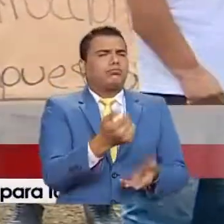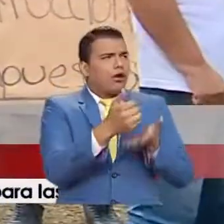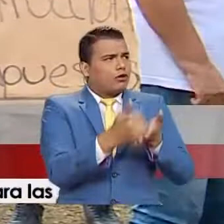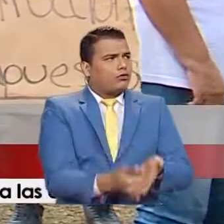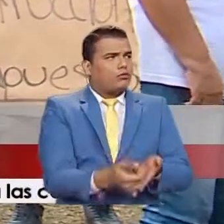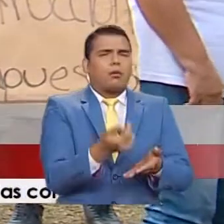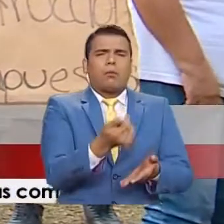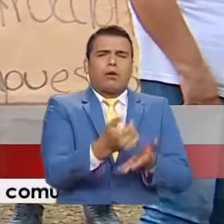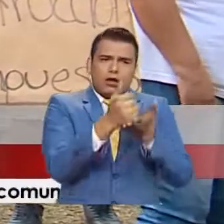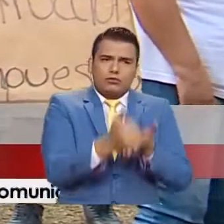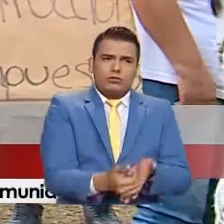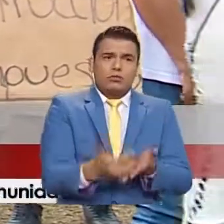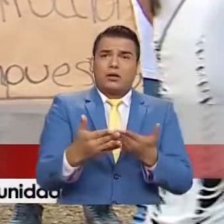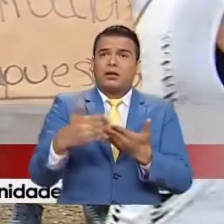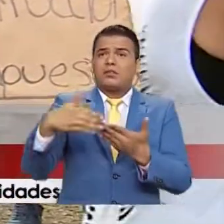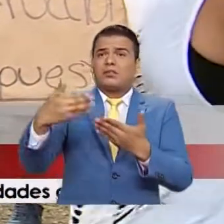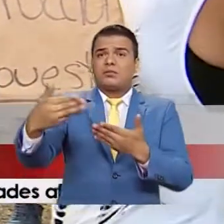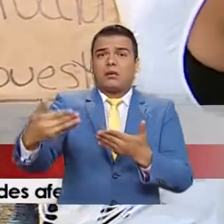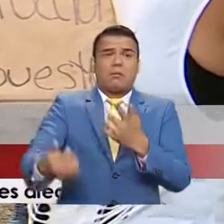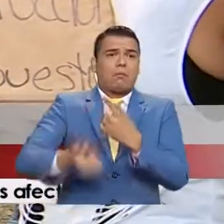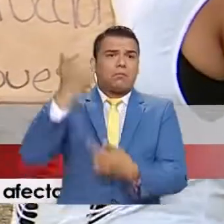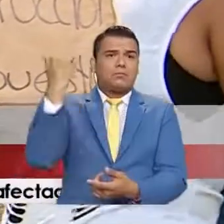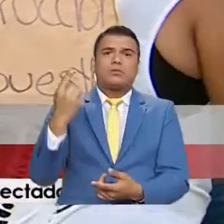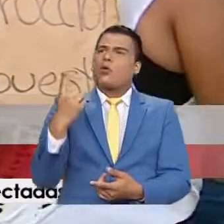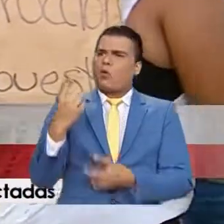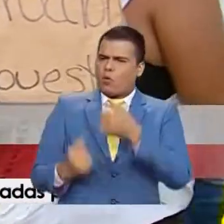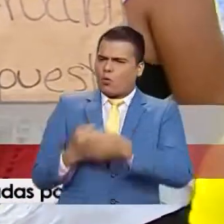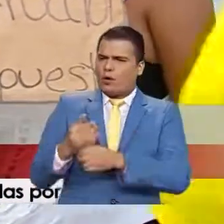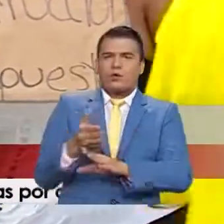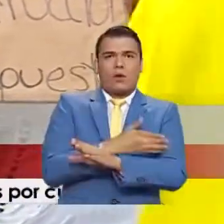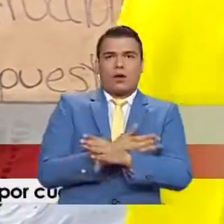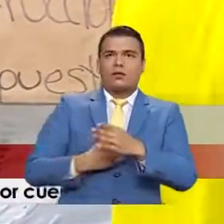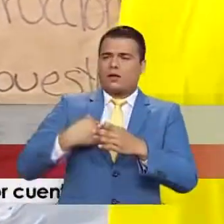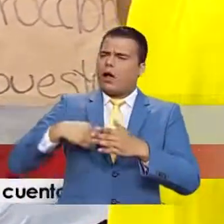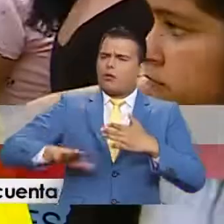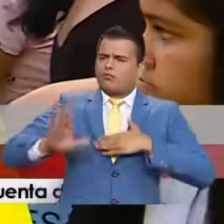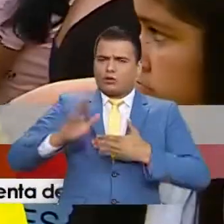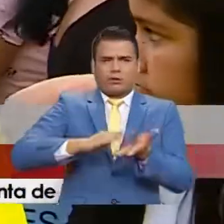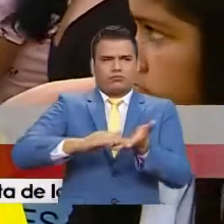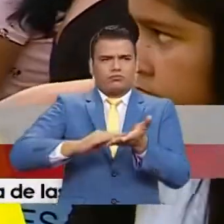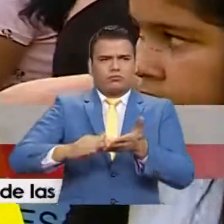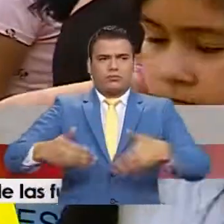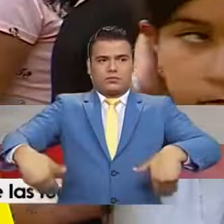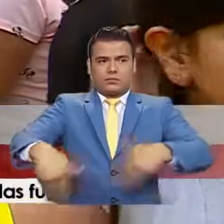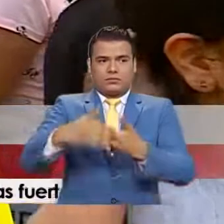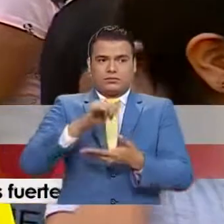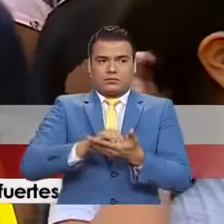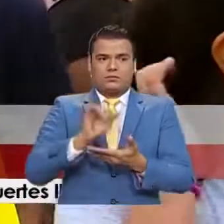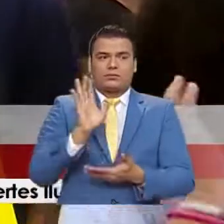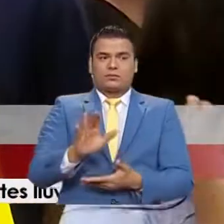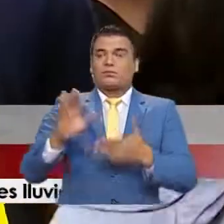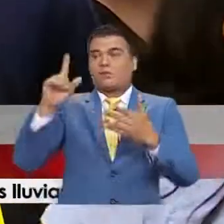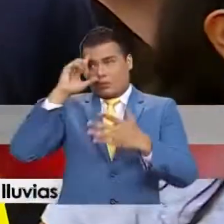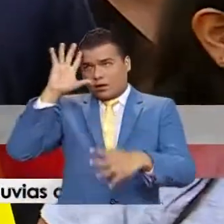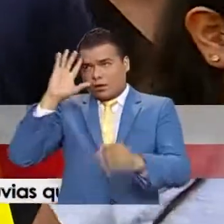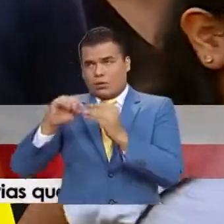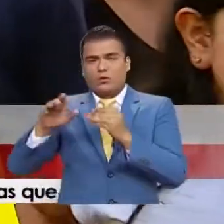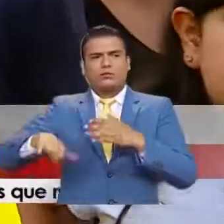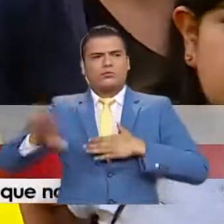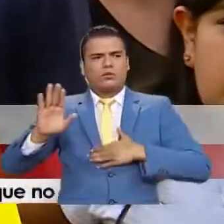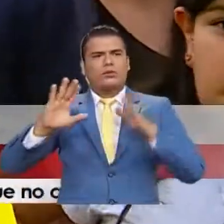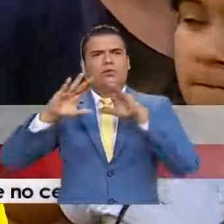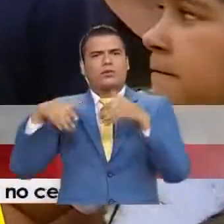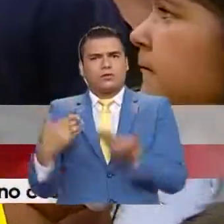vuelven y nos olvidan. La entrada hace más de un año nos prometieron que nos la iban a pavimentar. No iban a prometer irse a la escuela, no iban a poner el